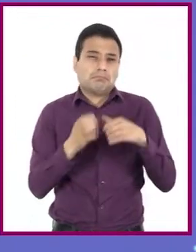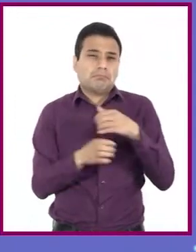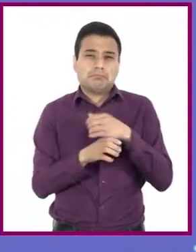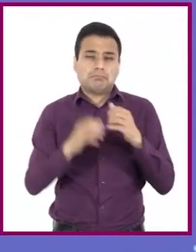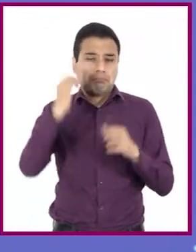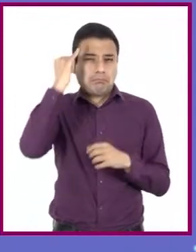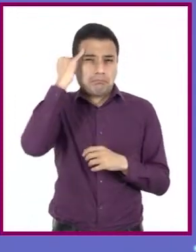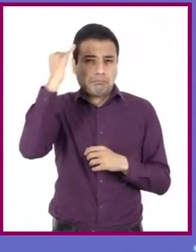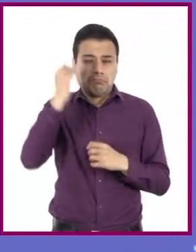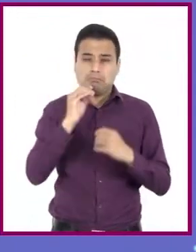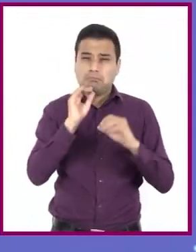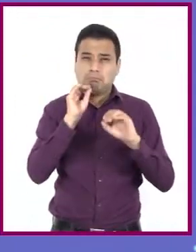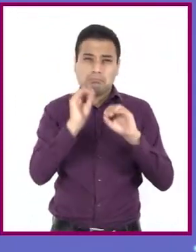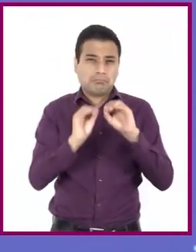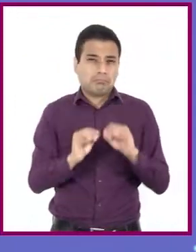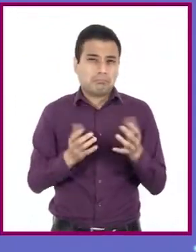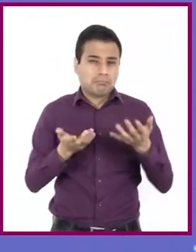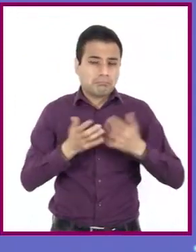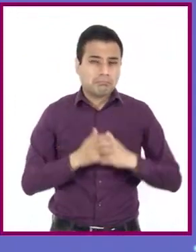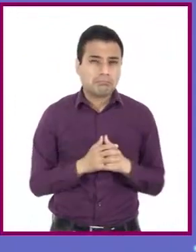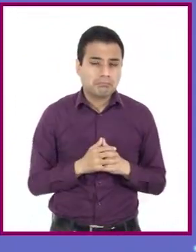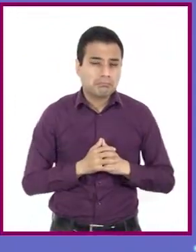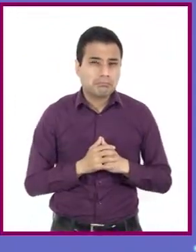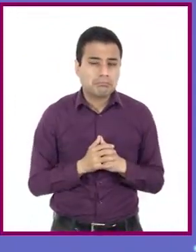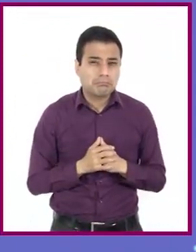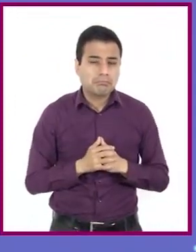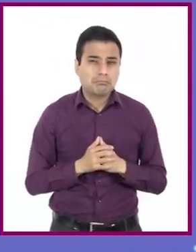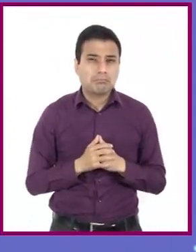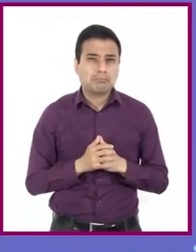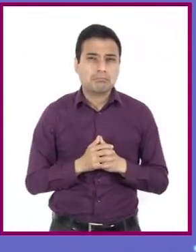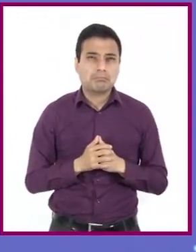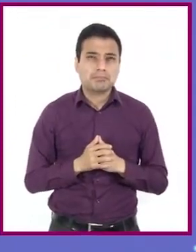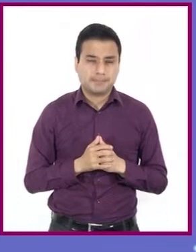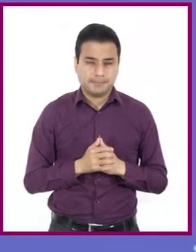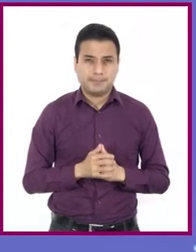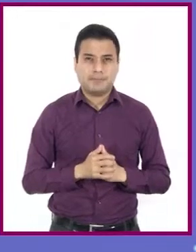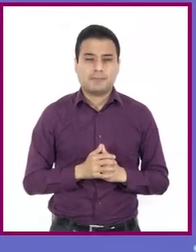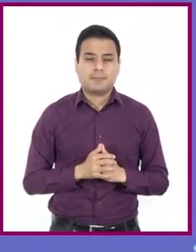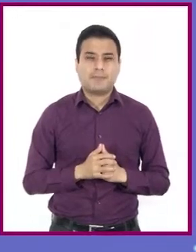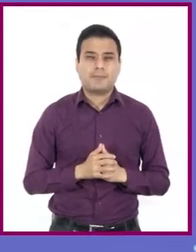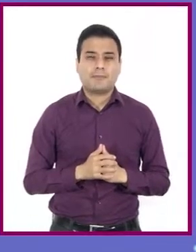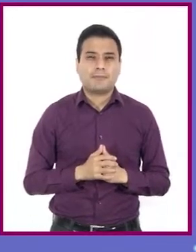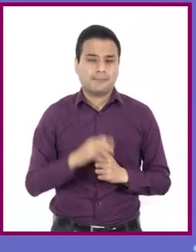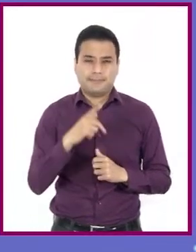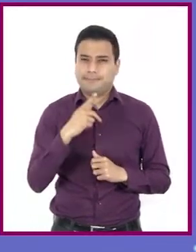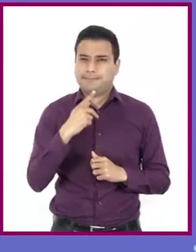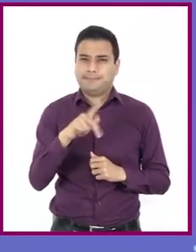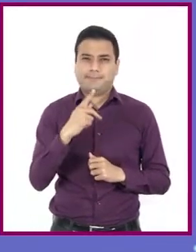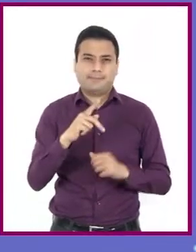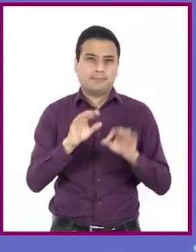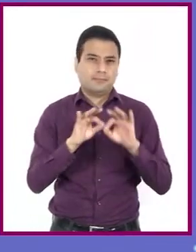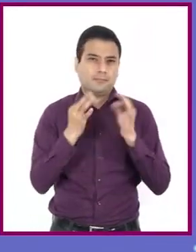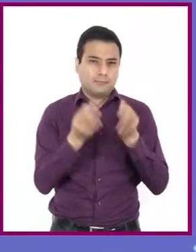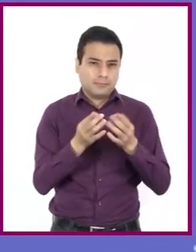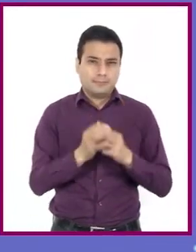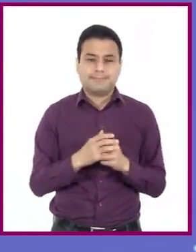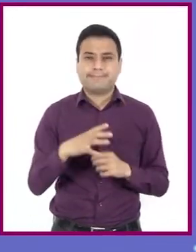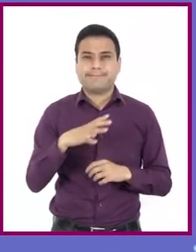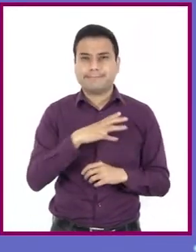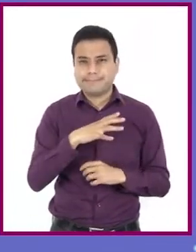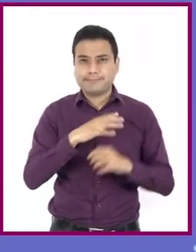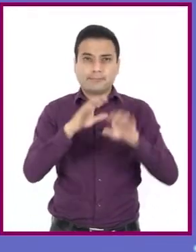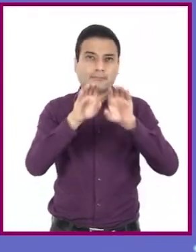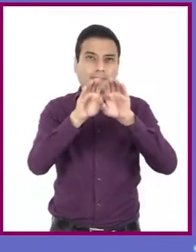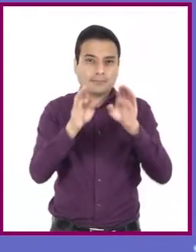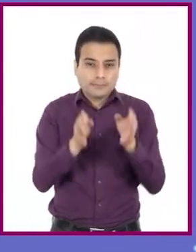Las composiciones abstractas expresan las formas en sí mismas. Se caracterizan por sus curvas o la dirección